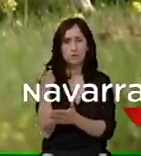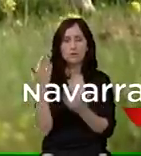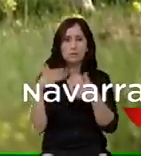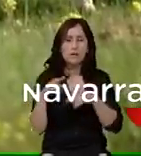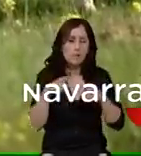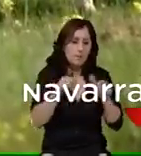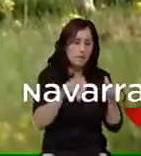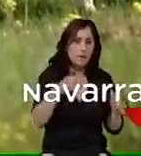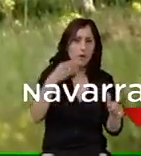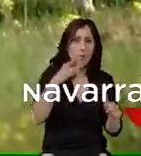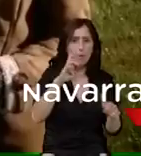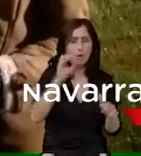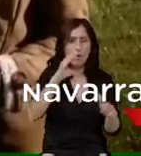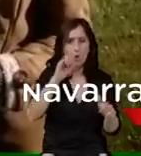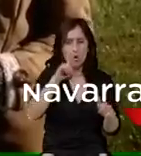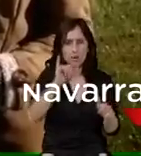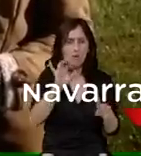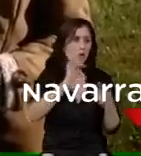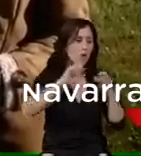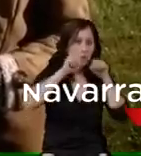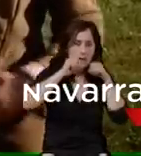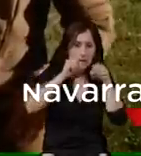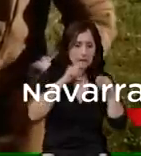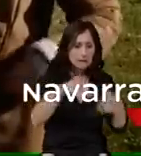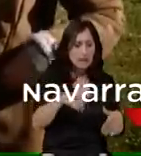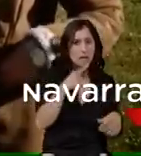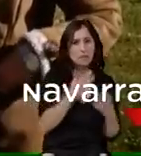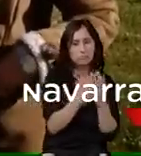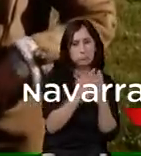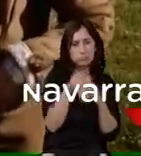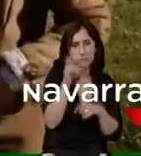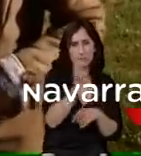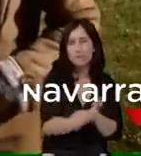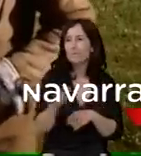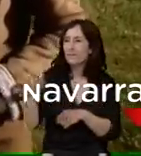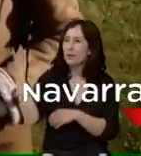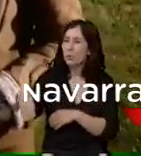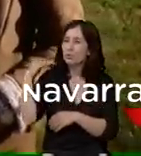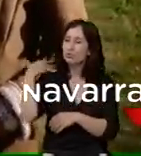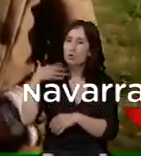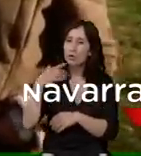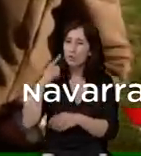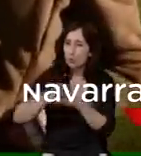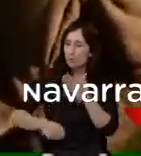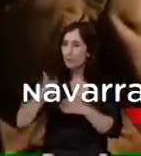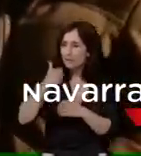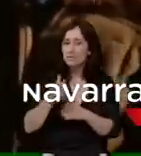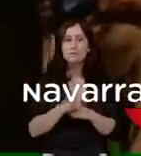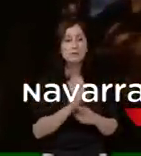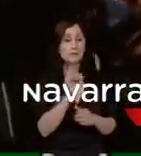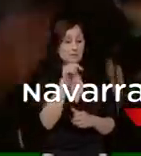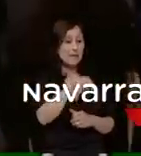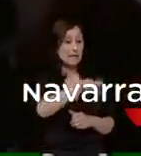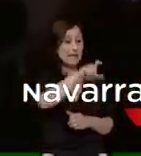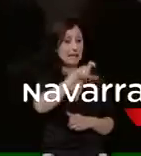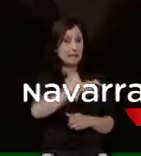maíces y demás, entonces veníamos por aquí. Ocho o nueve años estuvimos haciendo eso. ¿Y eso era más duro que estar en Las Bardenas? Sí, porque aquí en Las Bardenas pesa poca